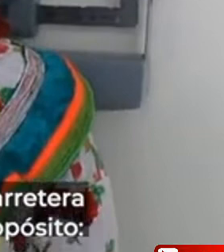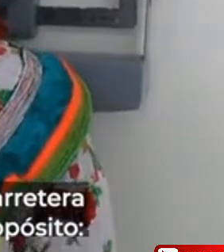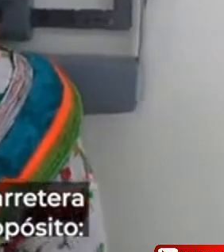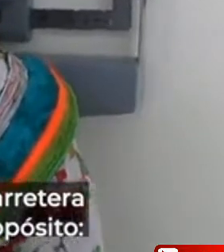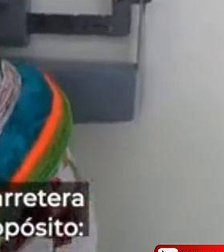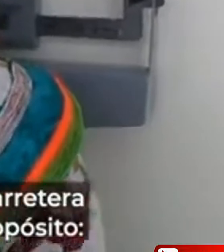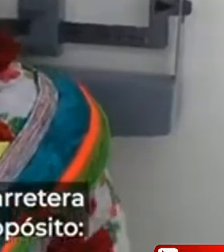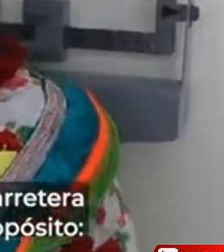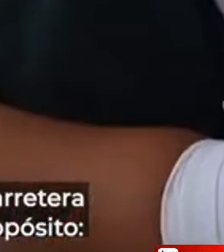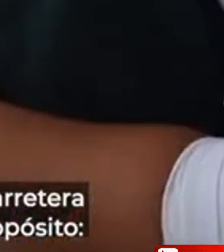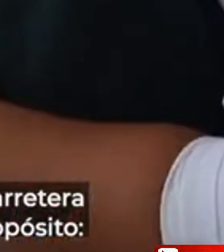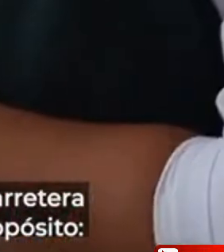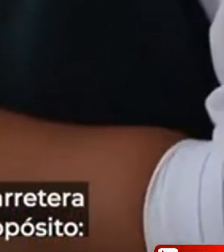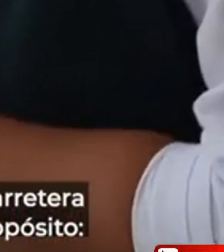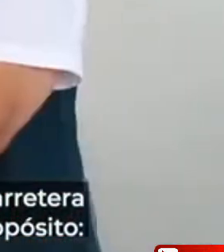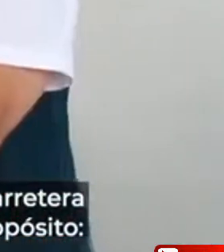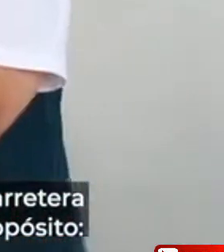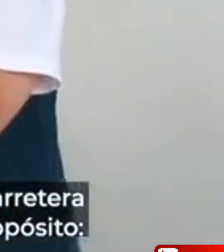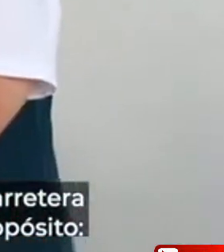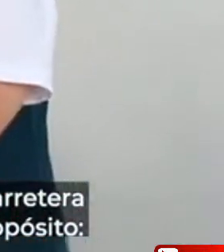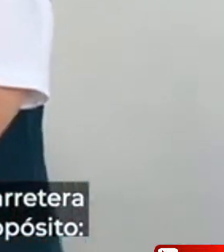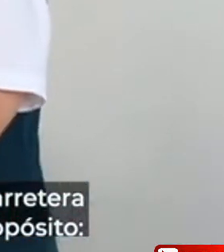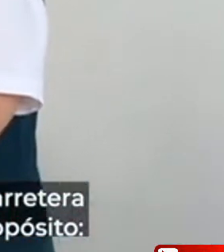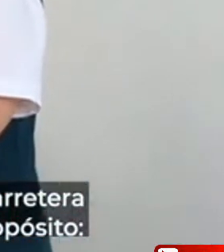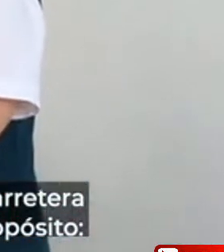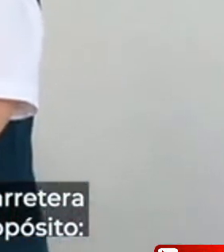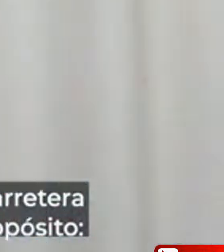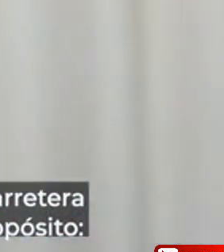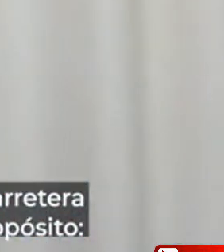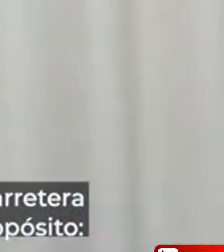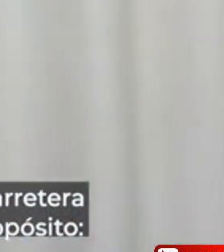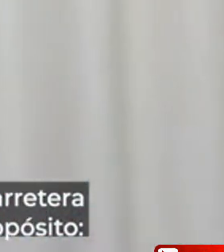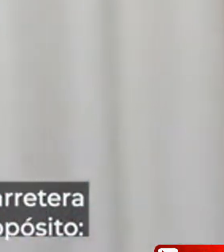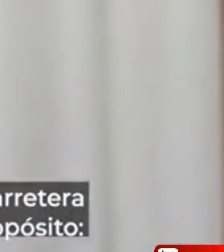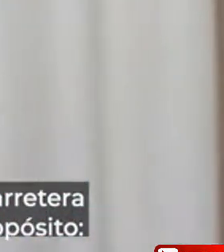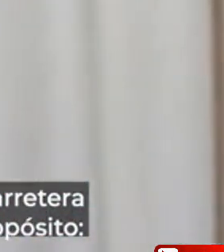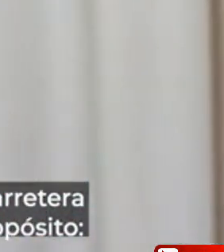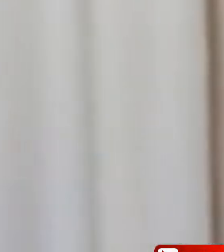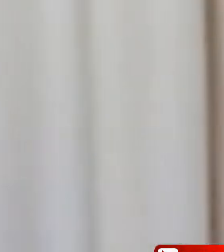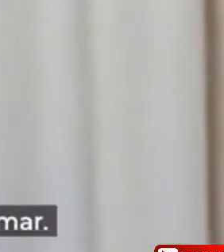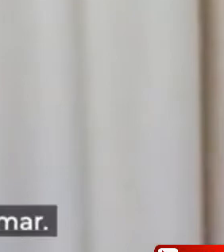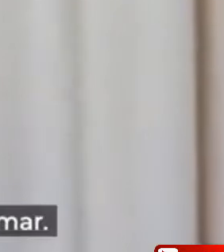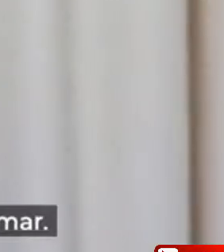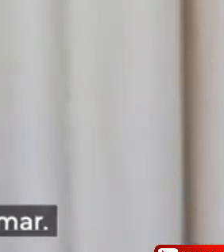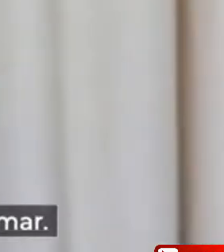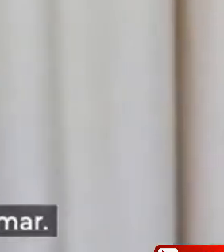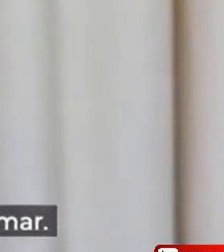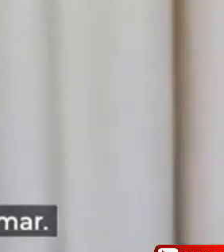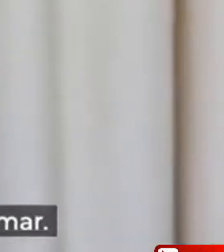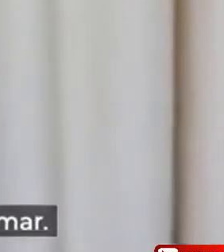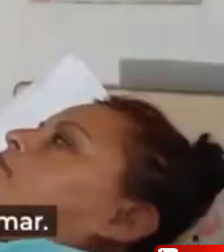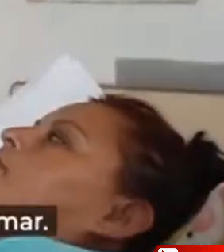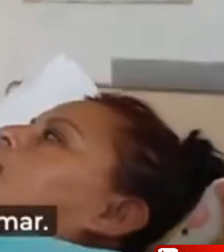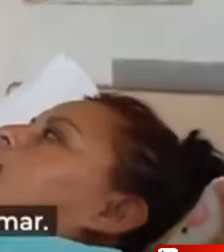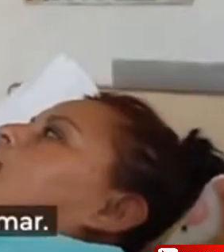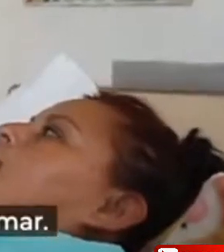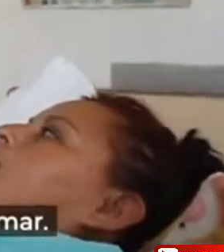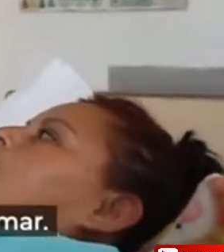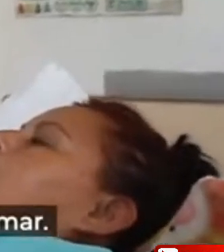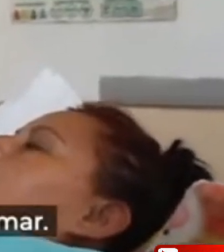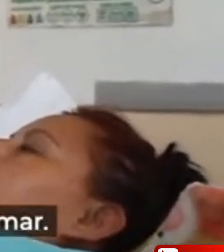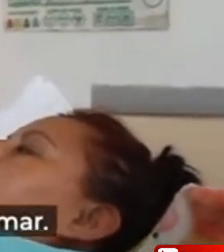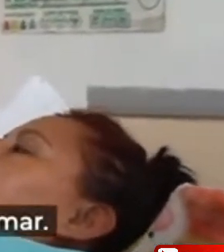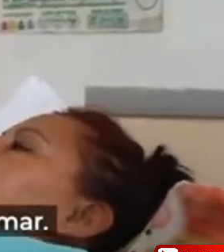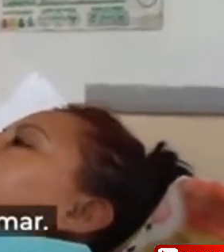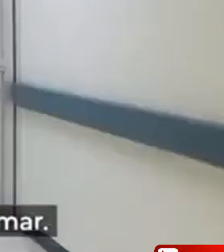kilómetros recorridos por carretera y por caminos de terracería, y con un solo propósito: conocer para actuar y